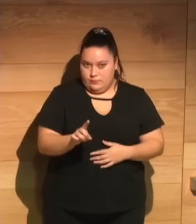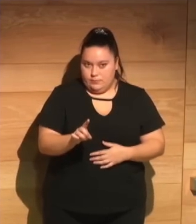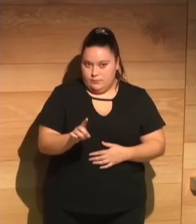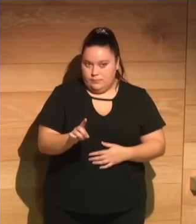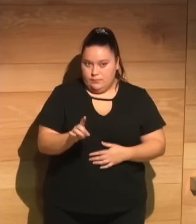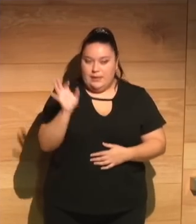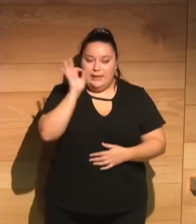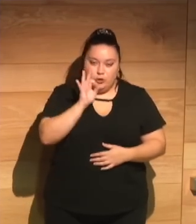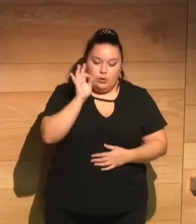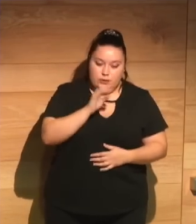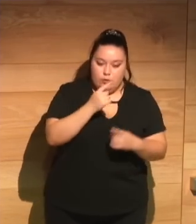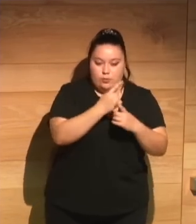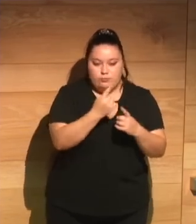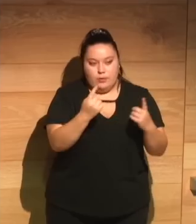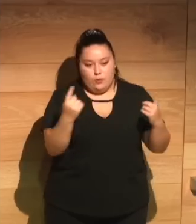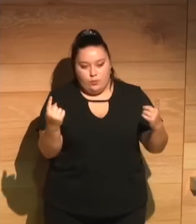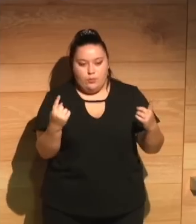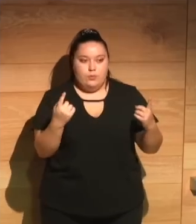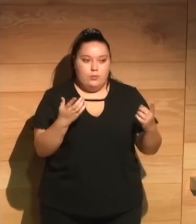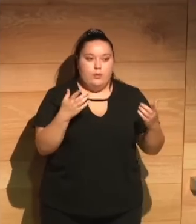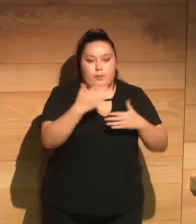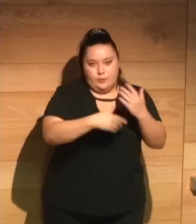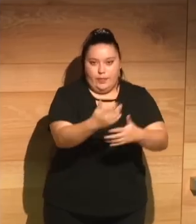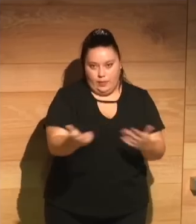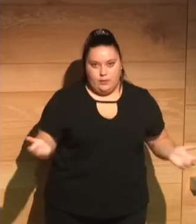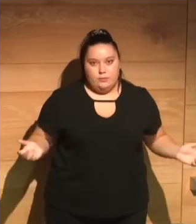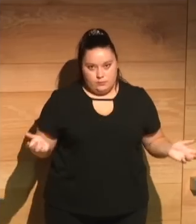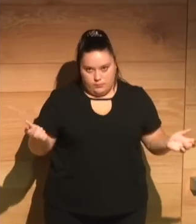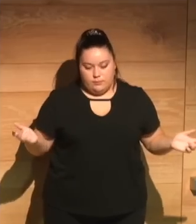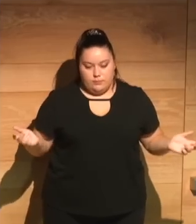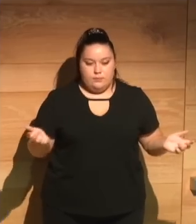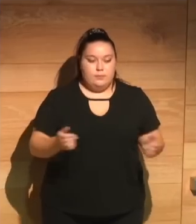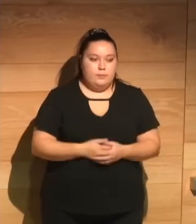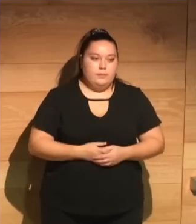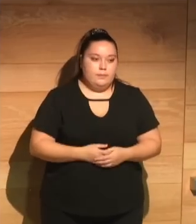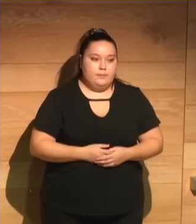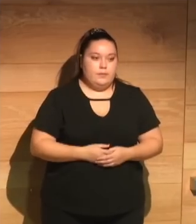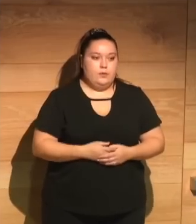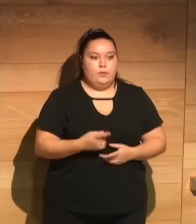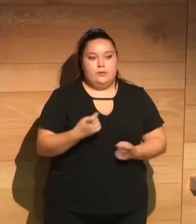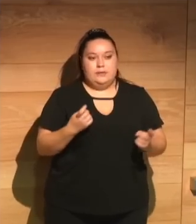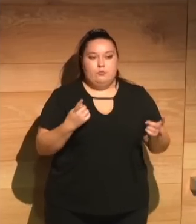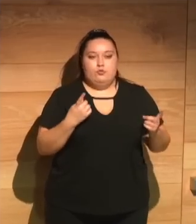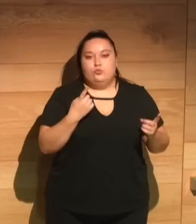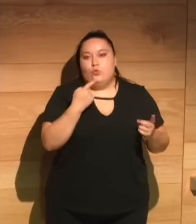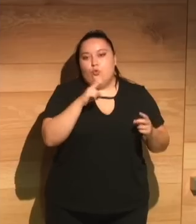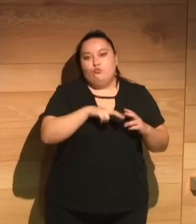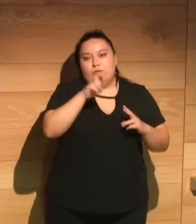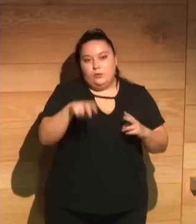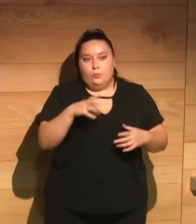a siglito avanzando año a año. Porque, ¿cómo que no? Porque sí, pero con un salto, porque prácticamente... Hay